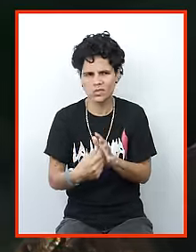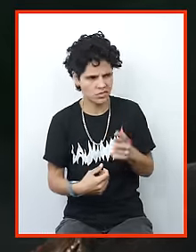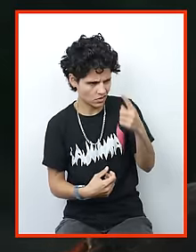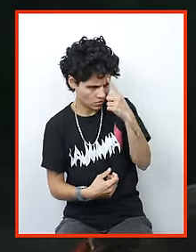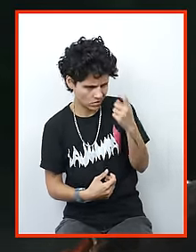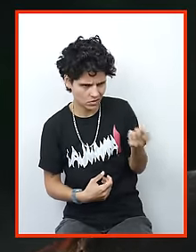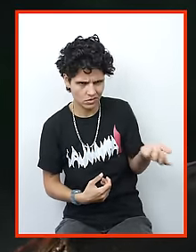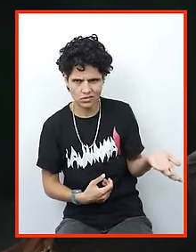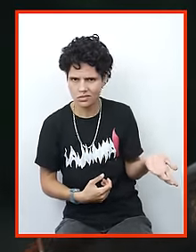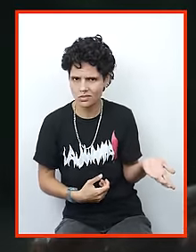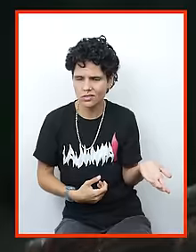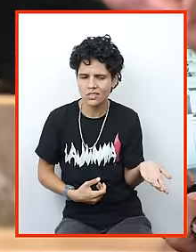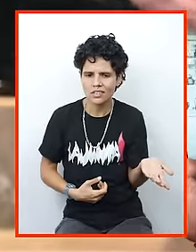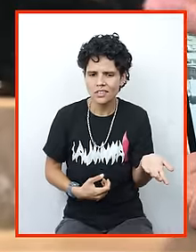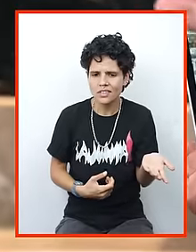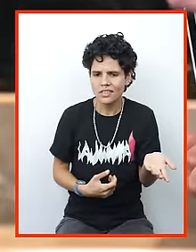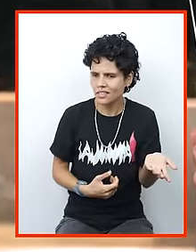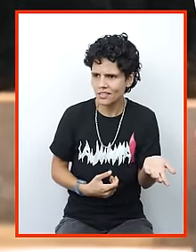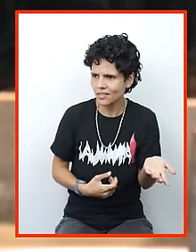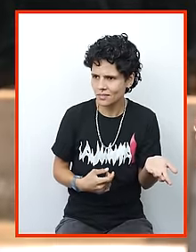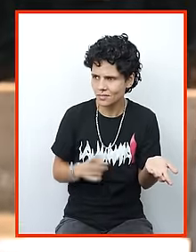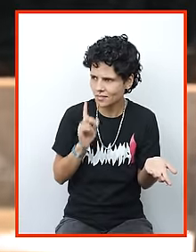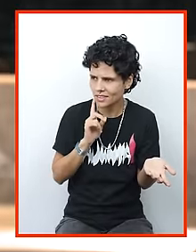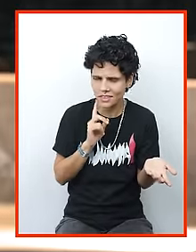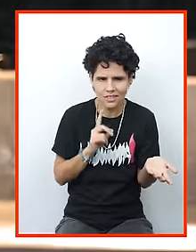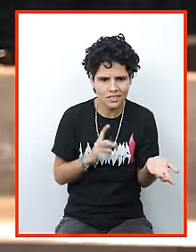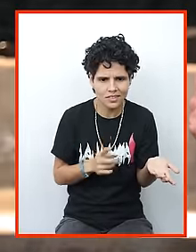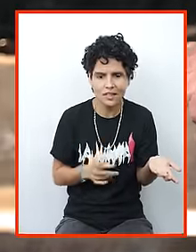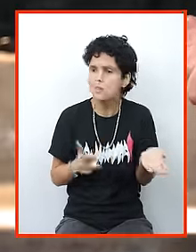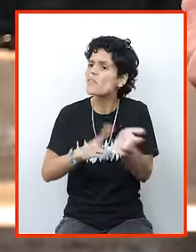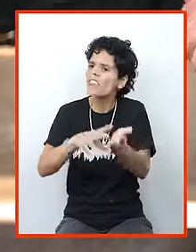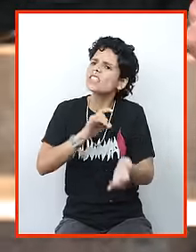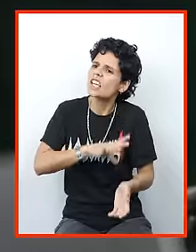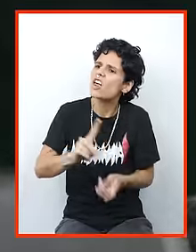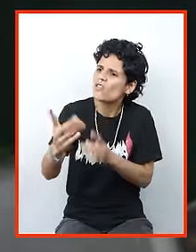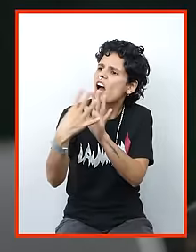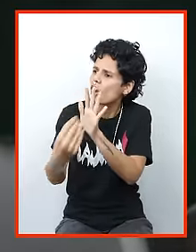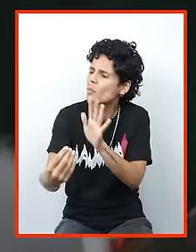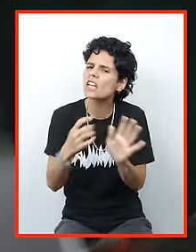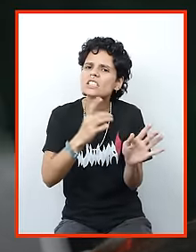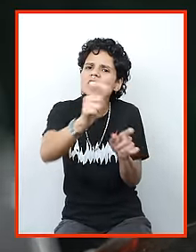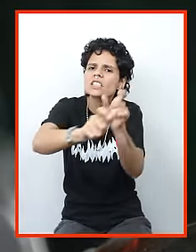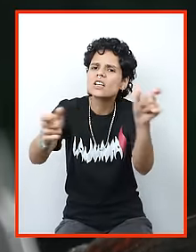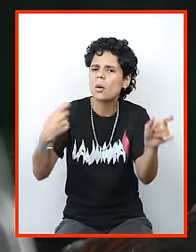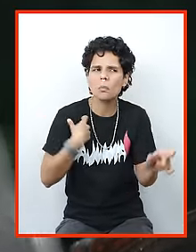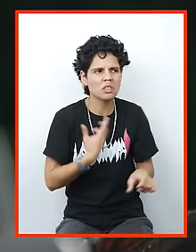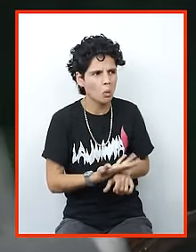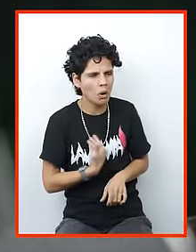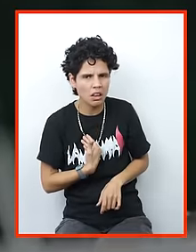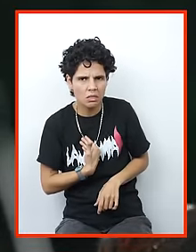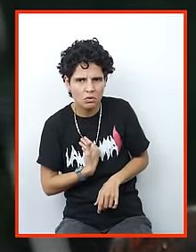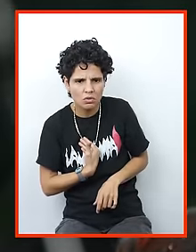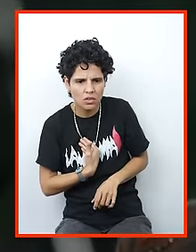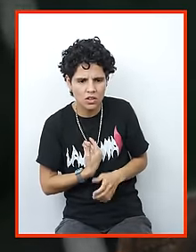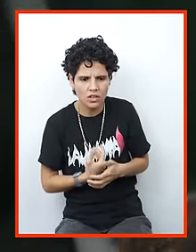cuestión, ¿ah? ¿Eh? ¿En serio? Porque los chilenos son así. ¿No? Los chilenos son así, ya no paren. No, me están agarrando para abajo. No. Me